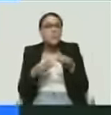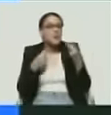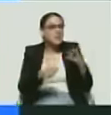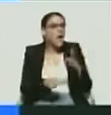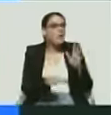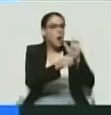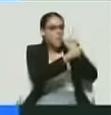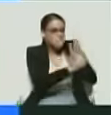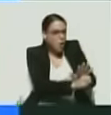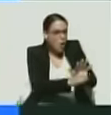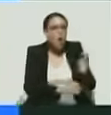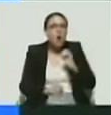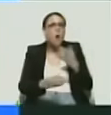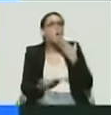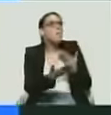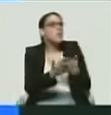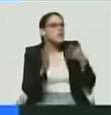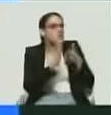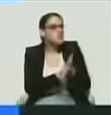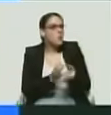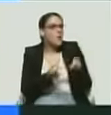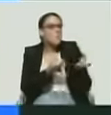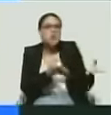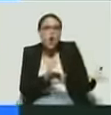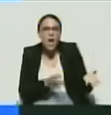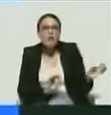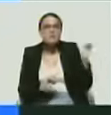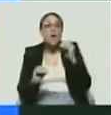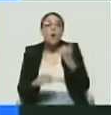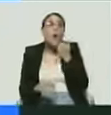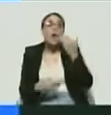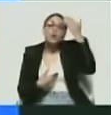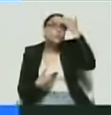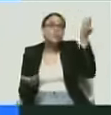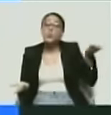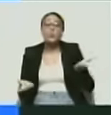pedir que se generen hechos de violencia y que van a